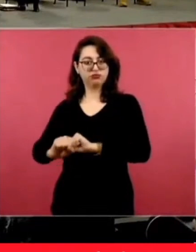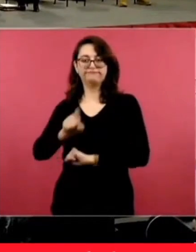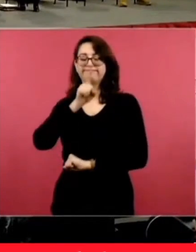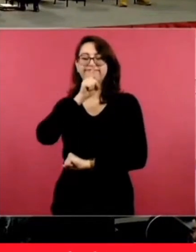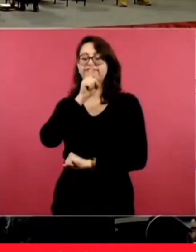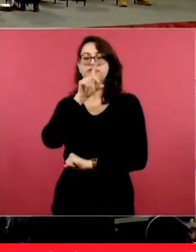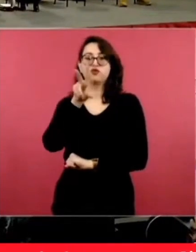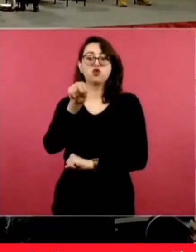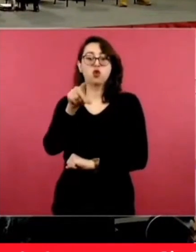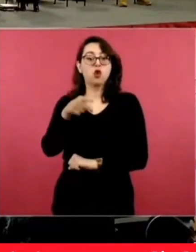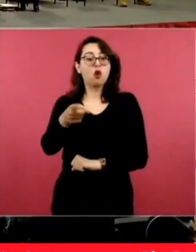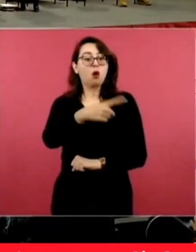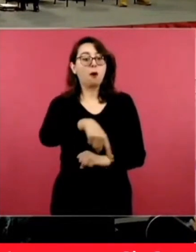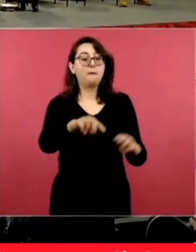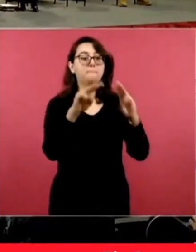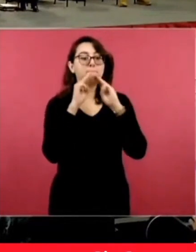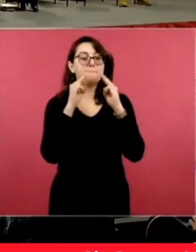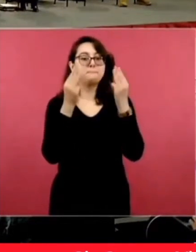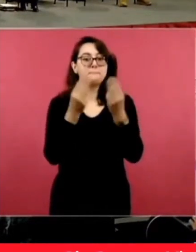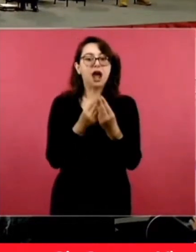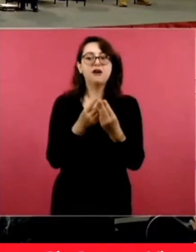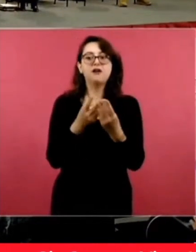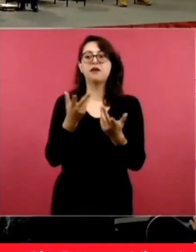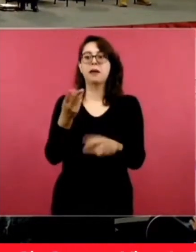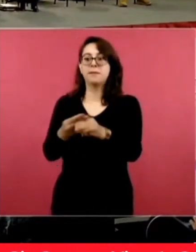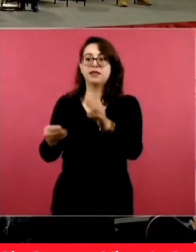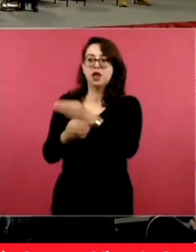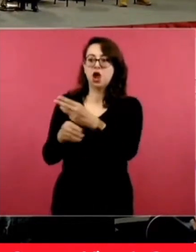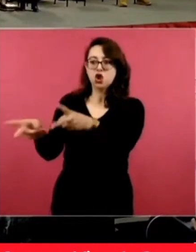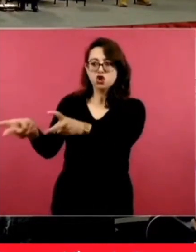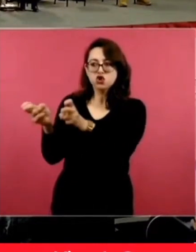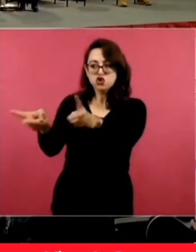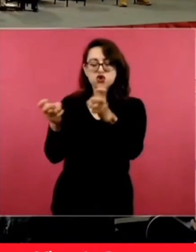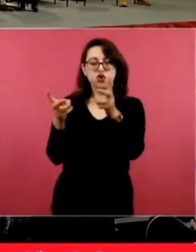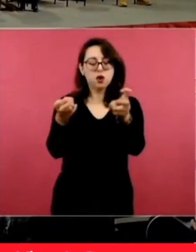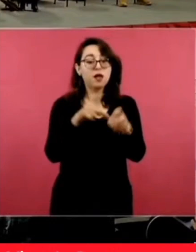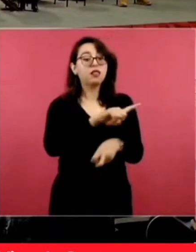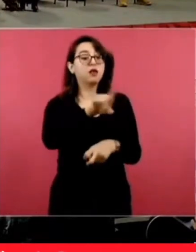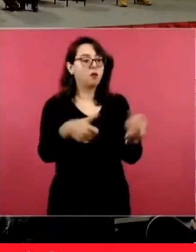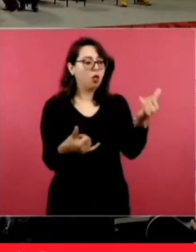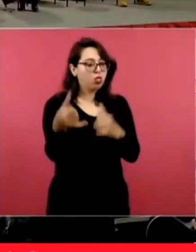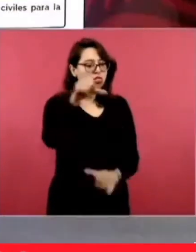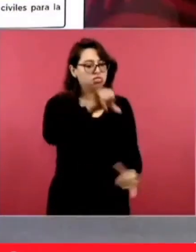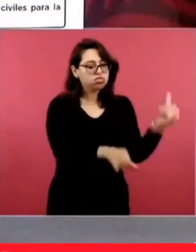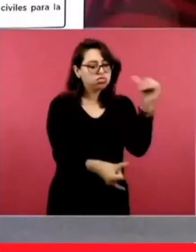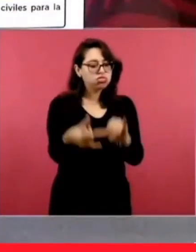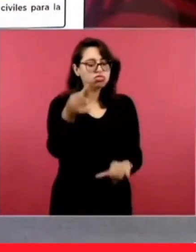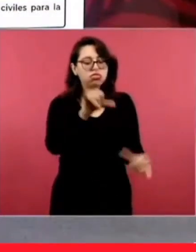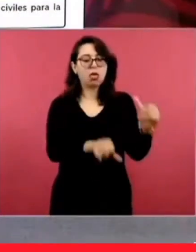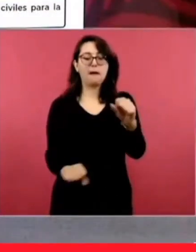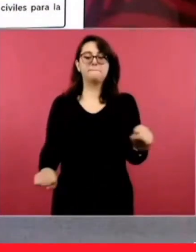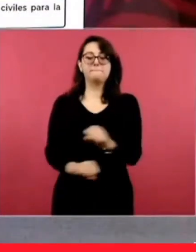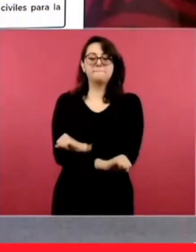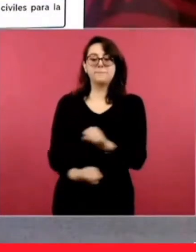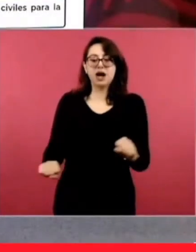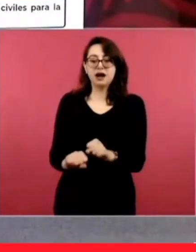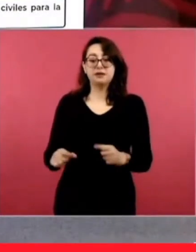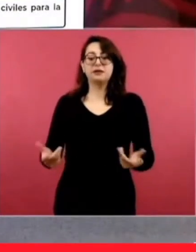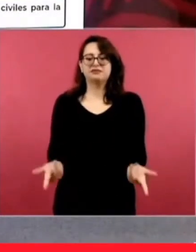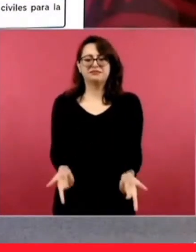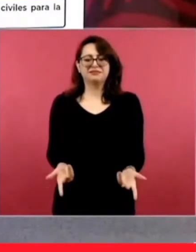en la red en las redes información de Cómo fabricar un artefacto